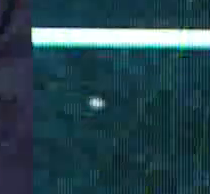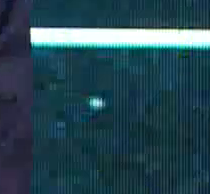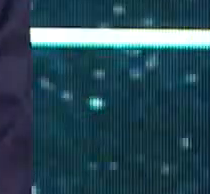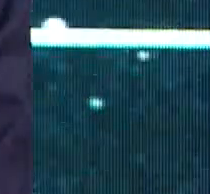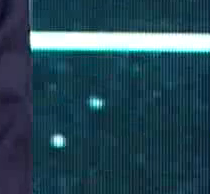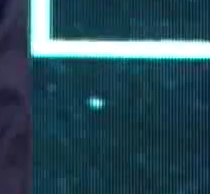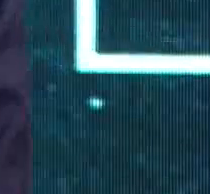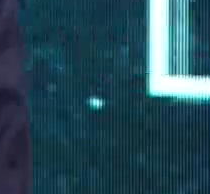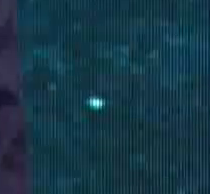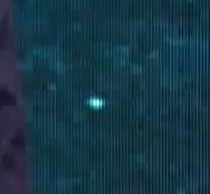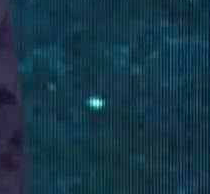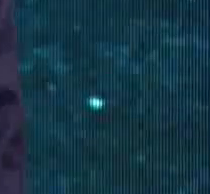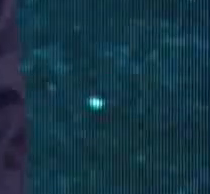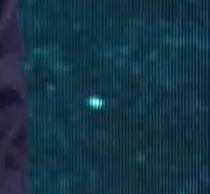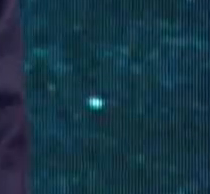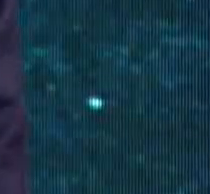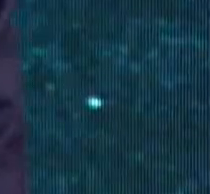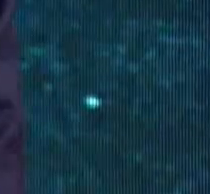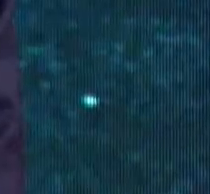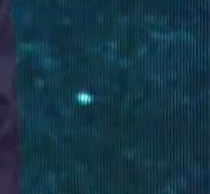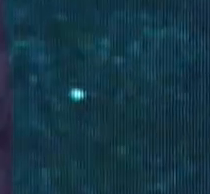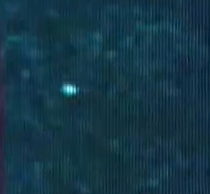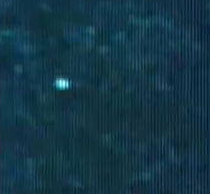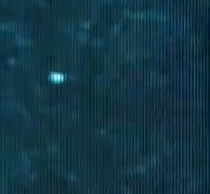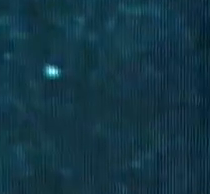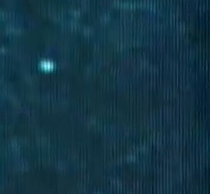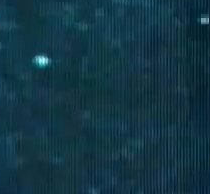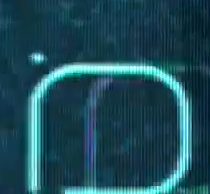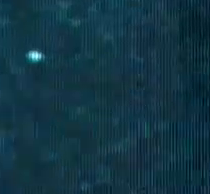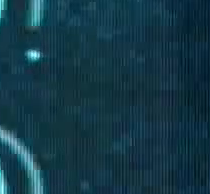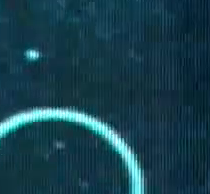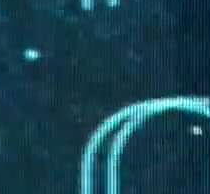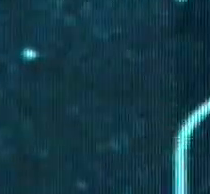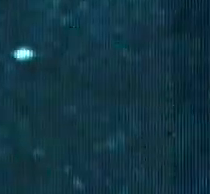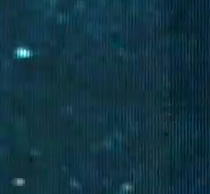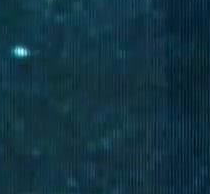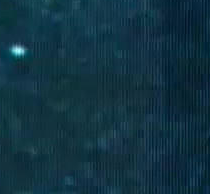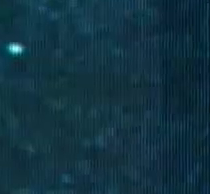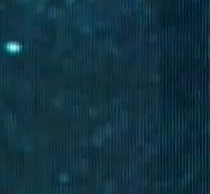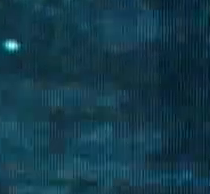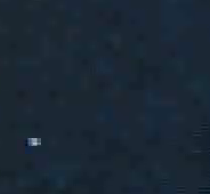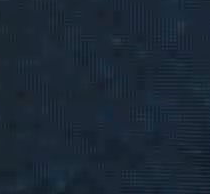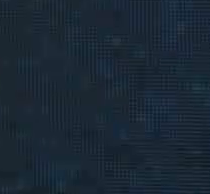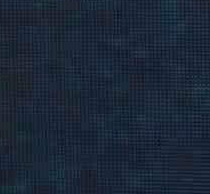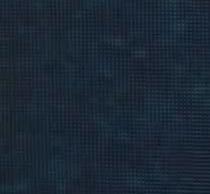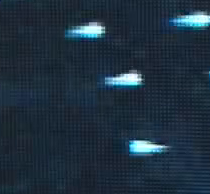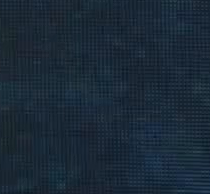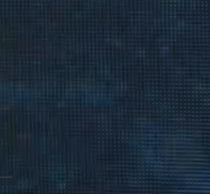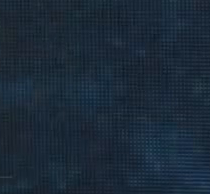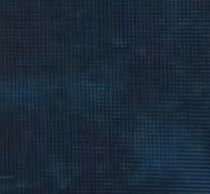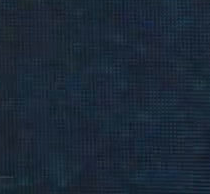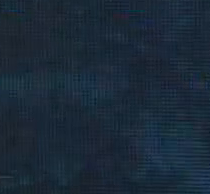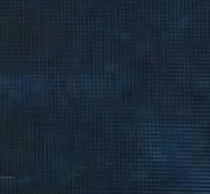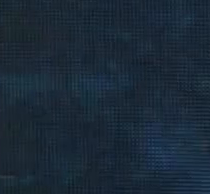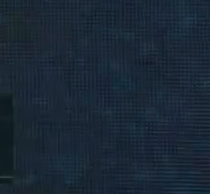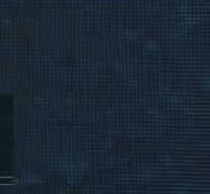...35 minutos pasan de las 9 de la noche... y estamos recibiendo en la letra chica a Marco Algorta... presidente de la